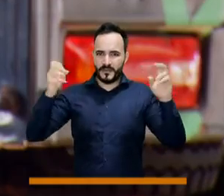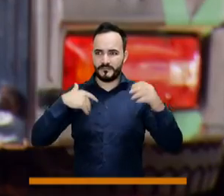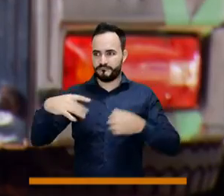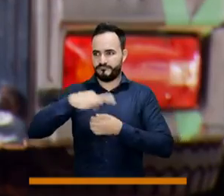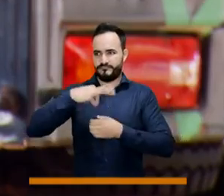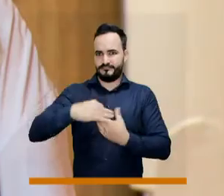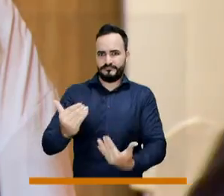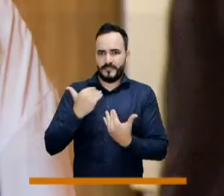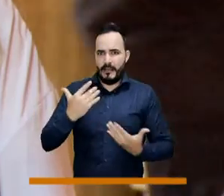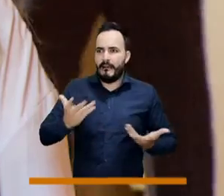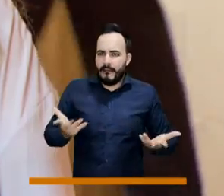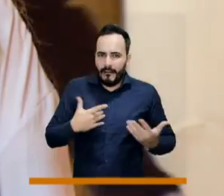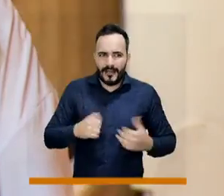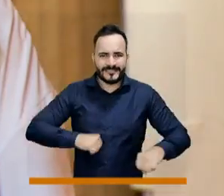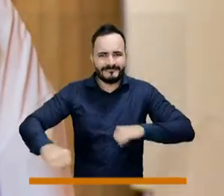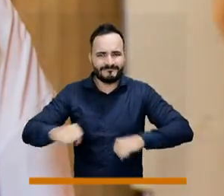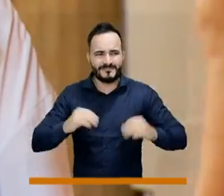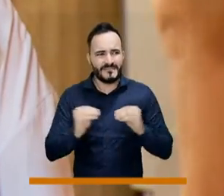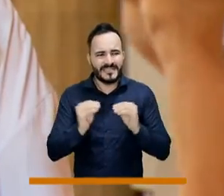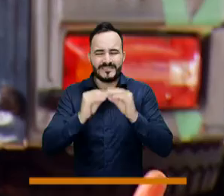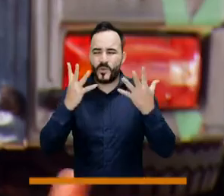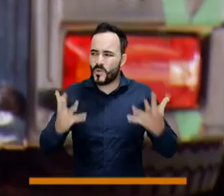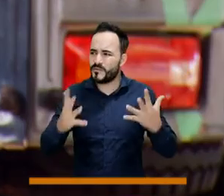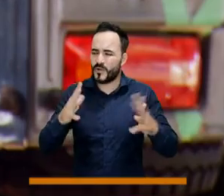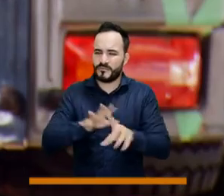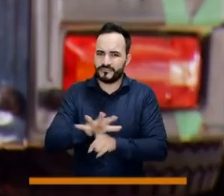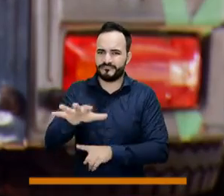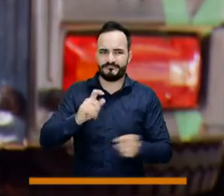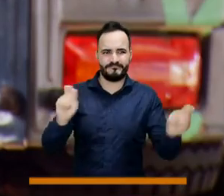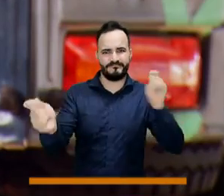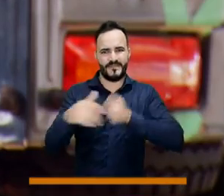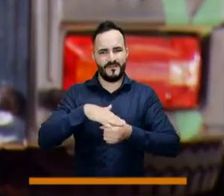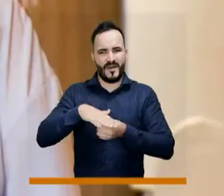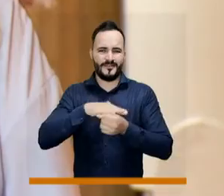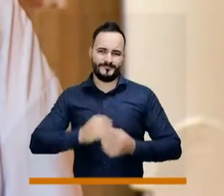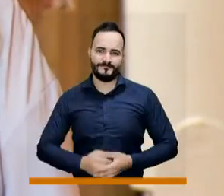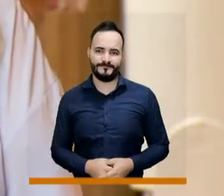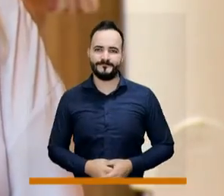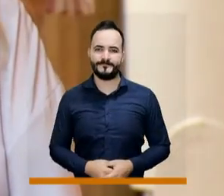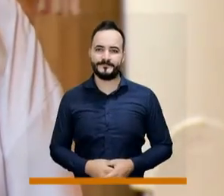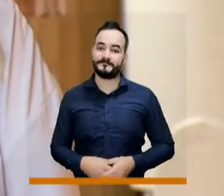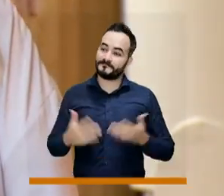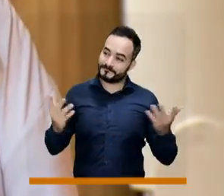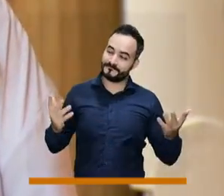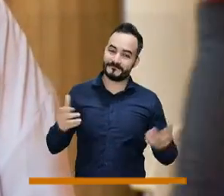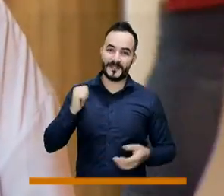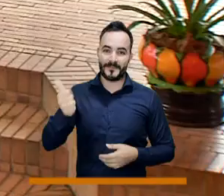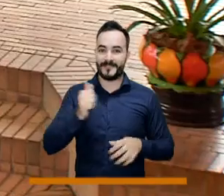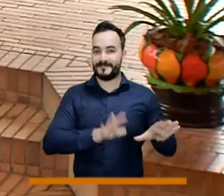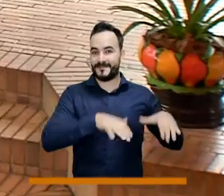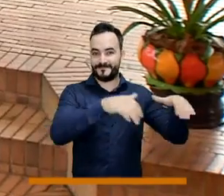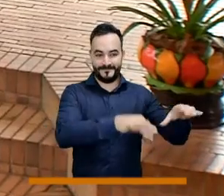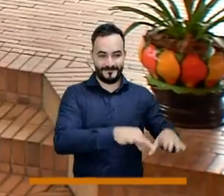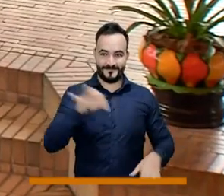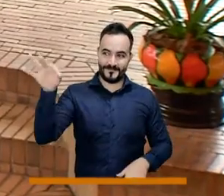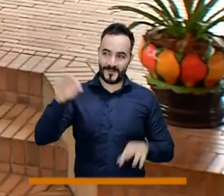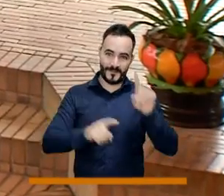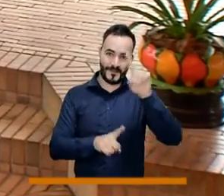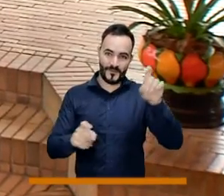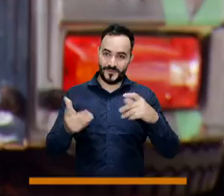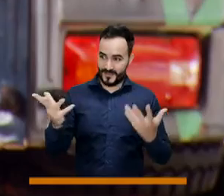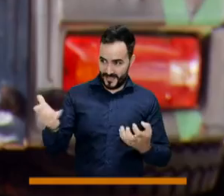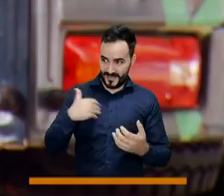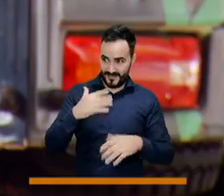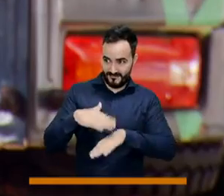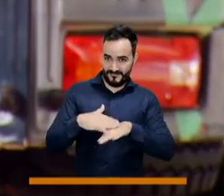y que ayuden a desarrollar más nuestros barrios y nuestras comunas y nuestros corregimientos? Concejal, llega la hora de la caja de Pandora. ¿La